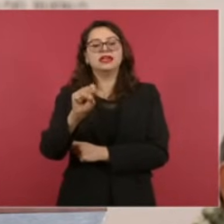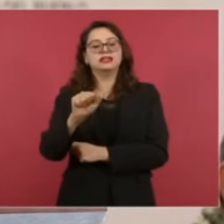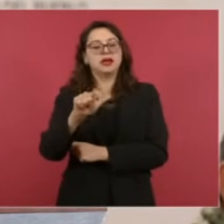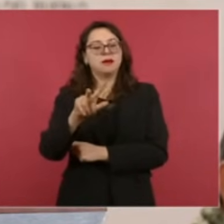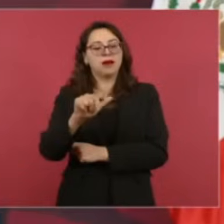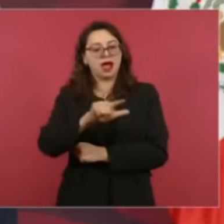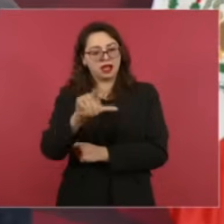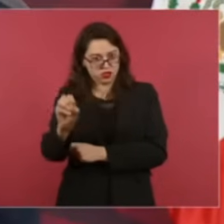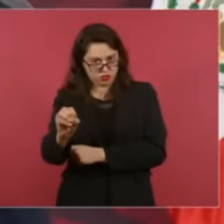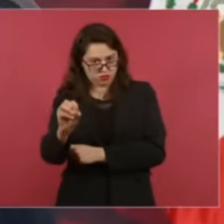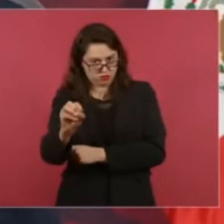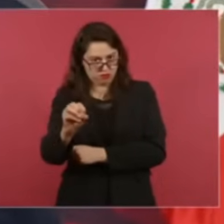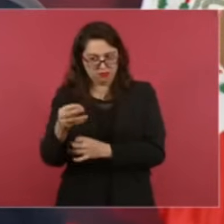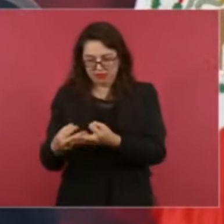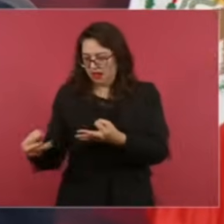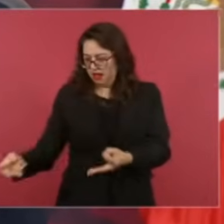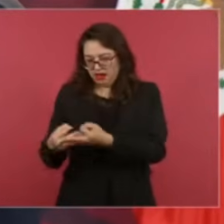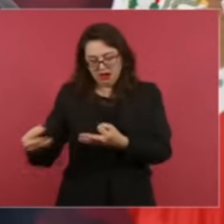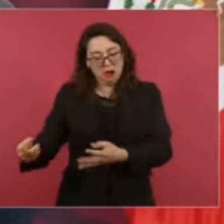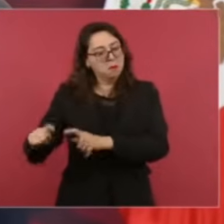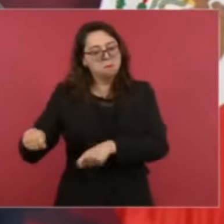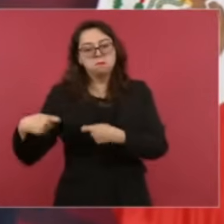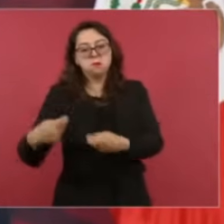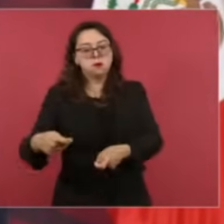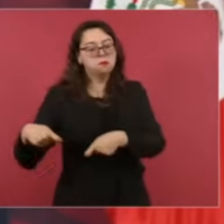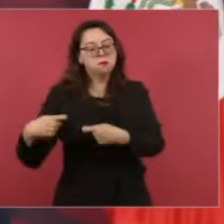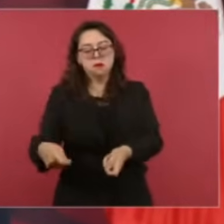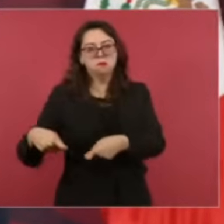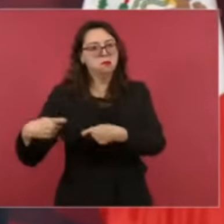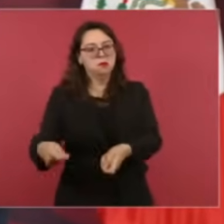Posteriormente, entre otros favores,